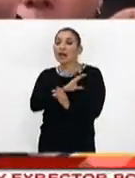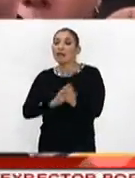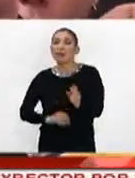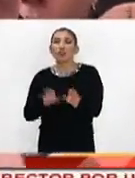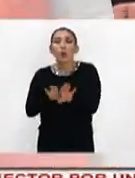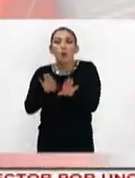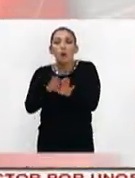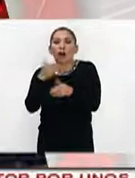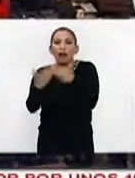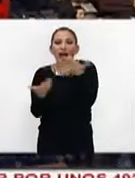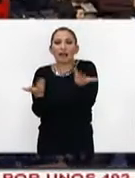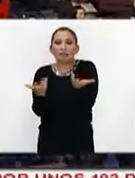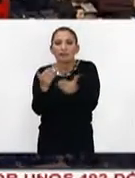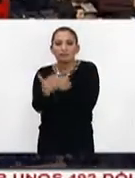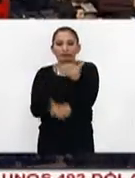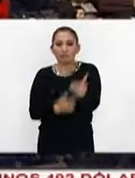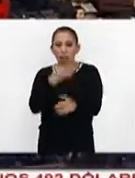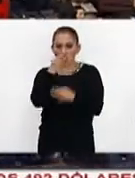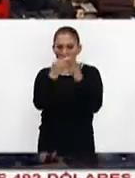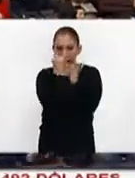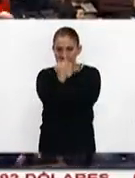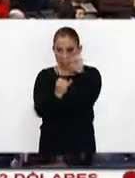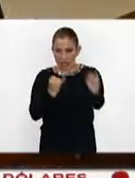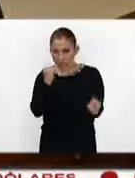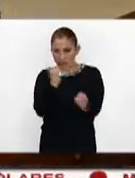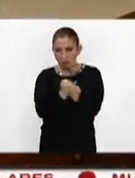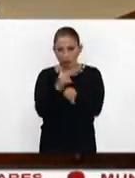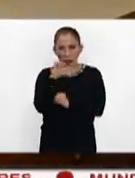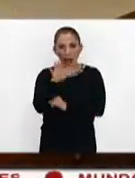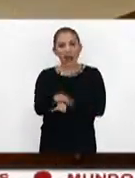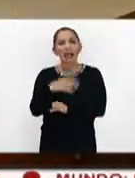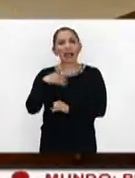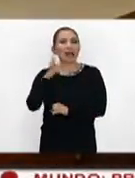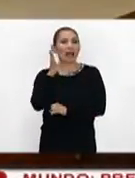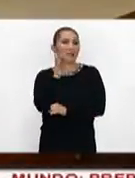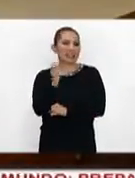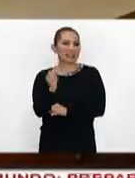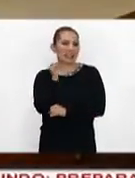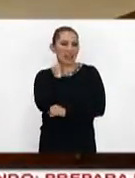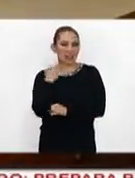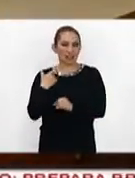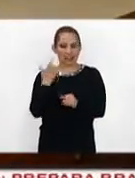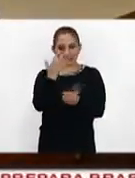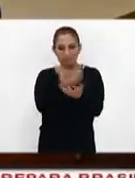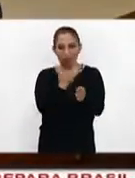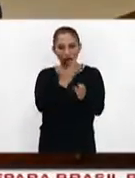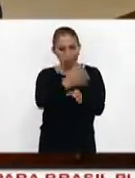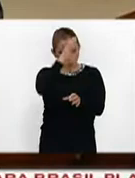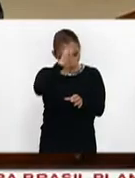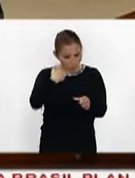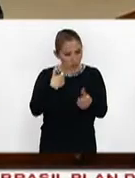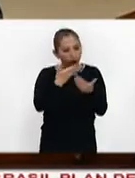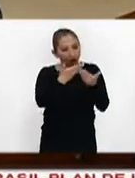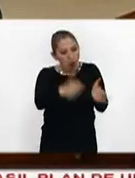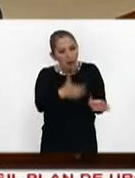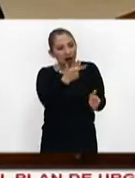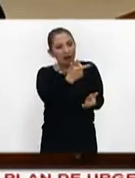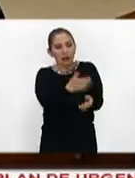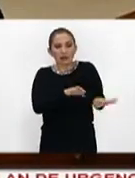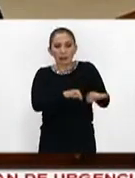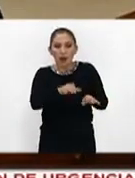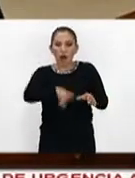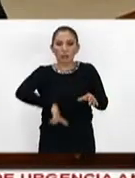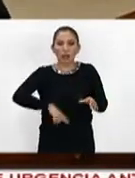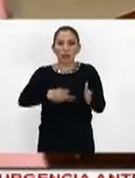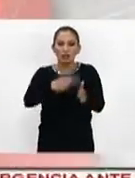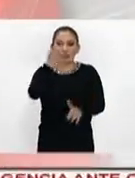campañas. En noticias internacionales, el Congreso de Estados Unidos logra un acuerdo que permite la reapertura de la